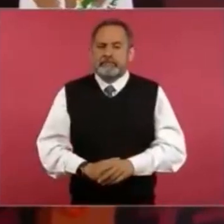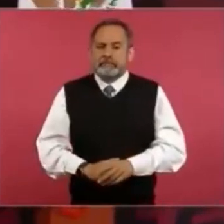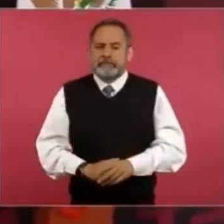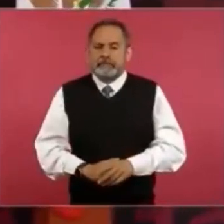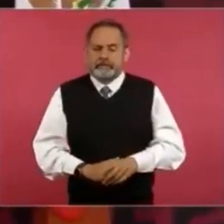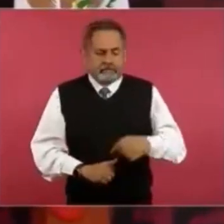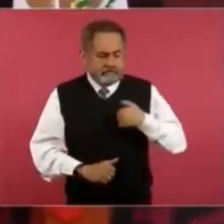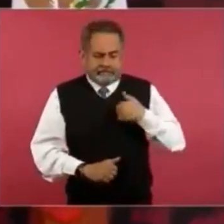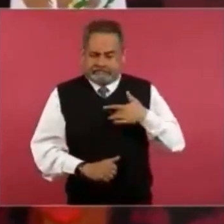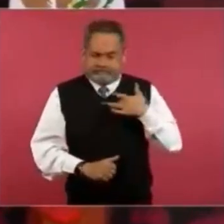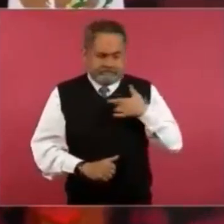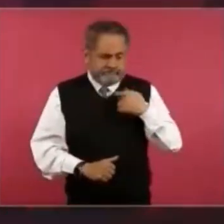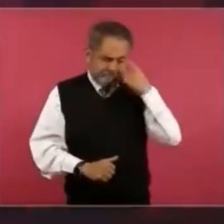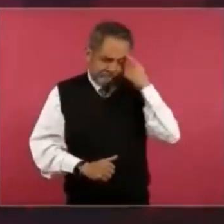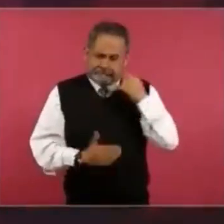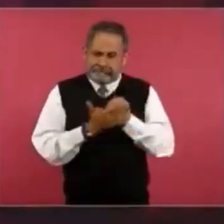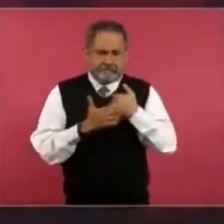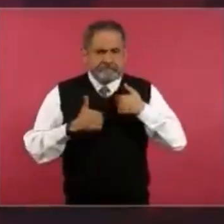Yo sostengo que